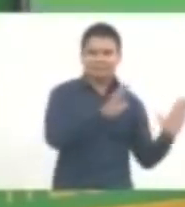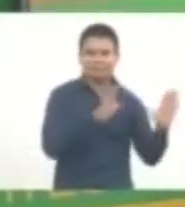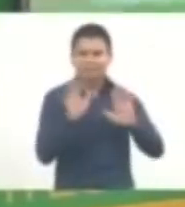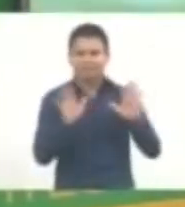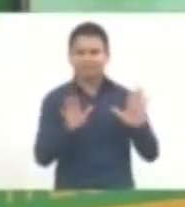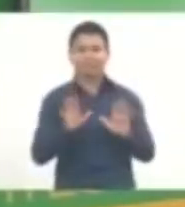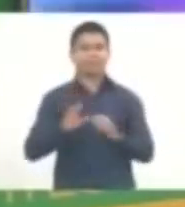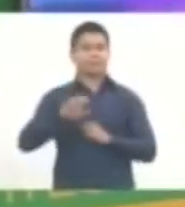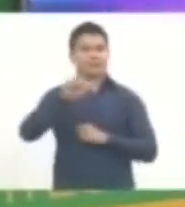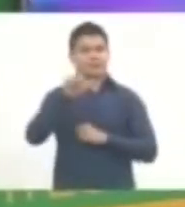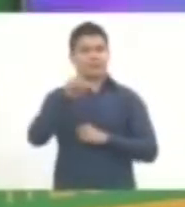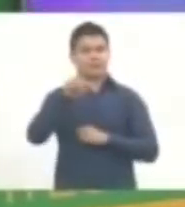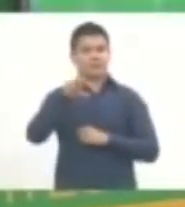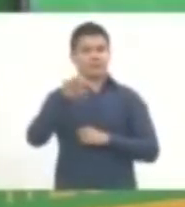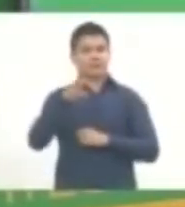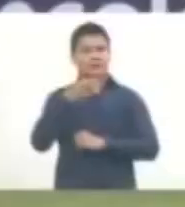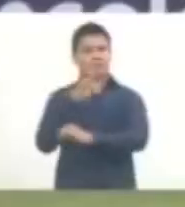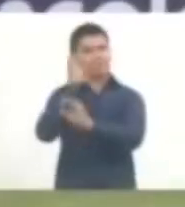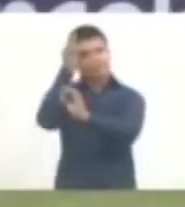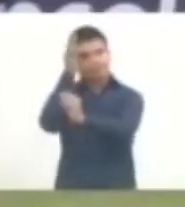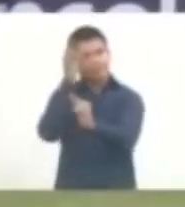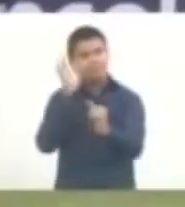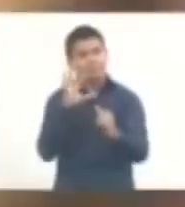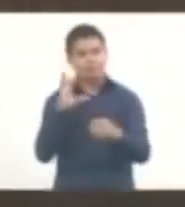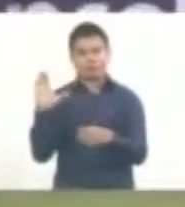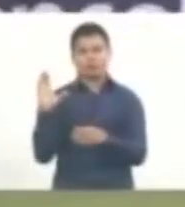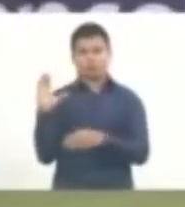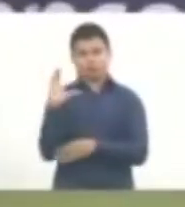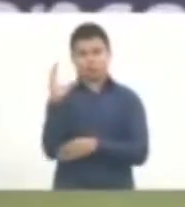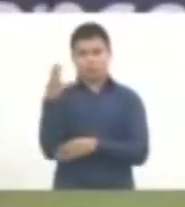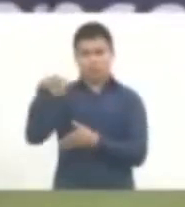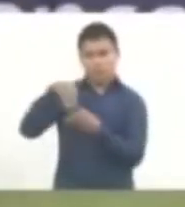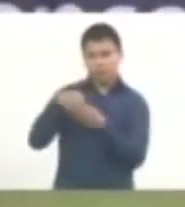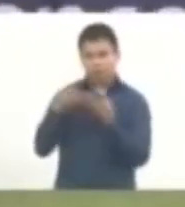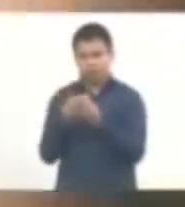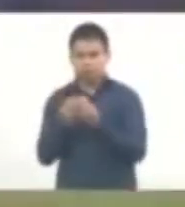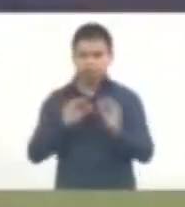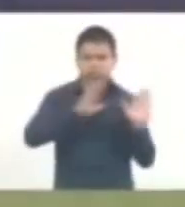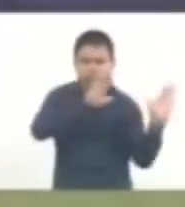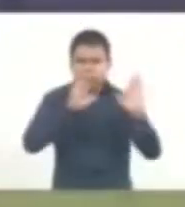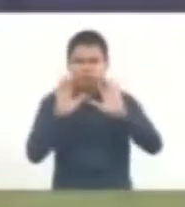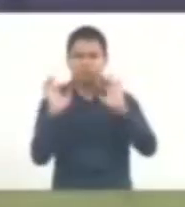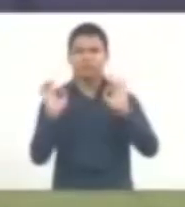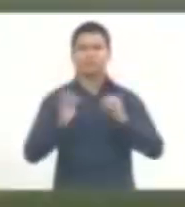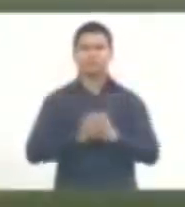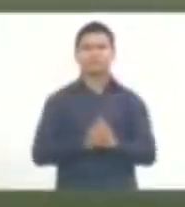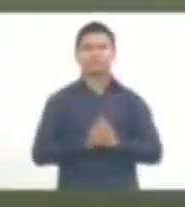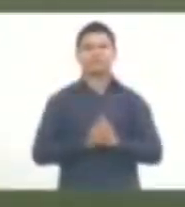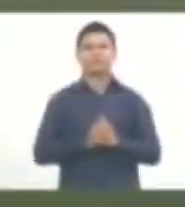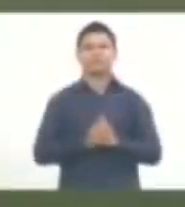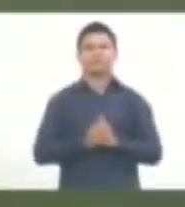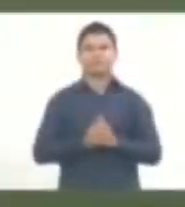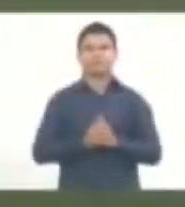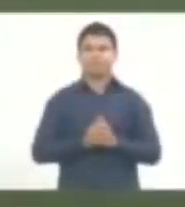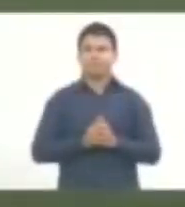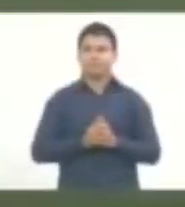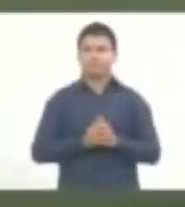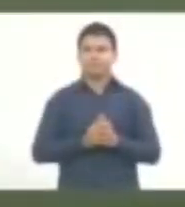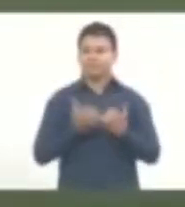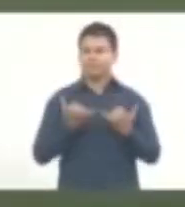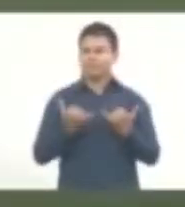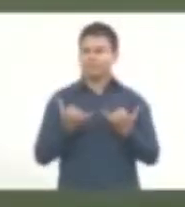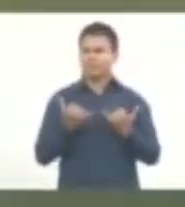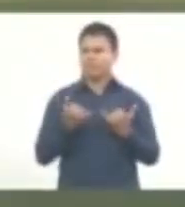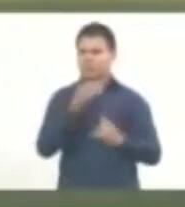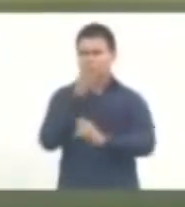parece será su mejor refugio. David Ospina llega a la selección con un irregular presente en el Arsenal de Inglaterra, pero el